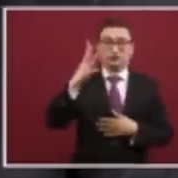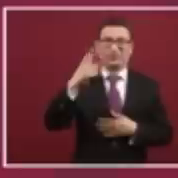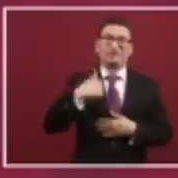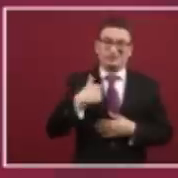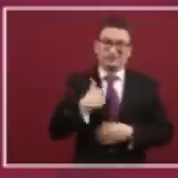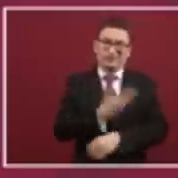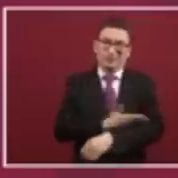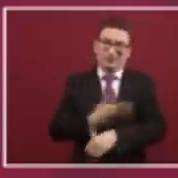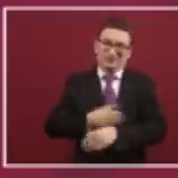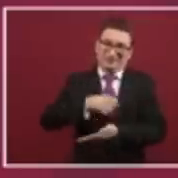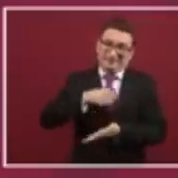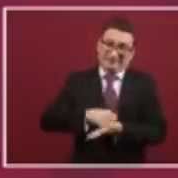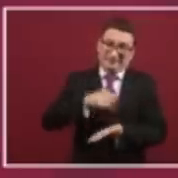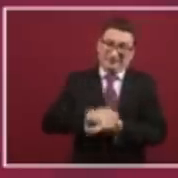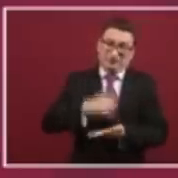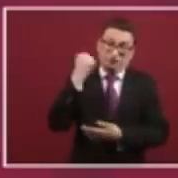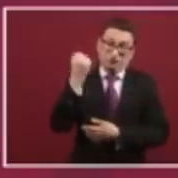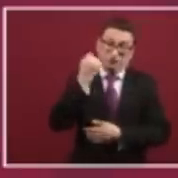toco madera,